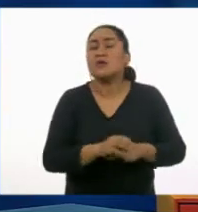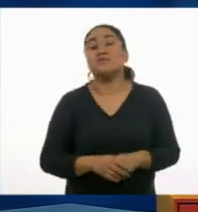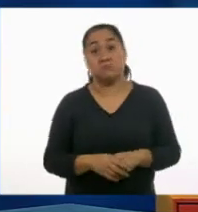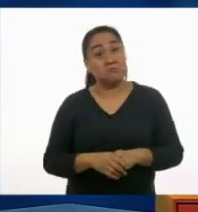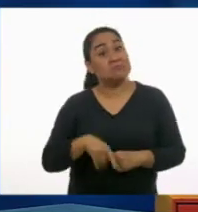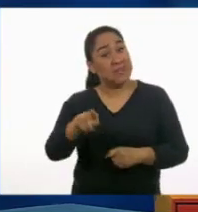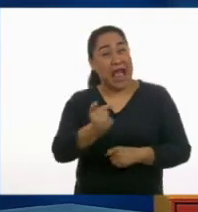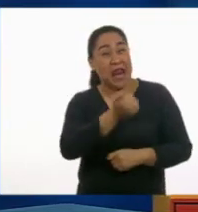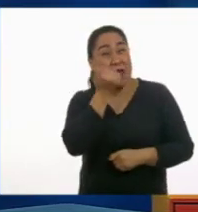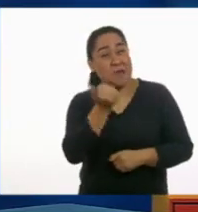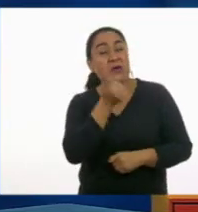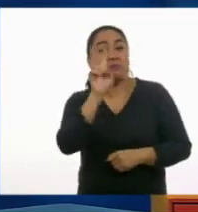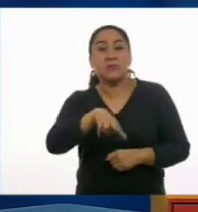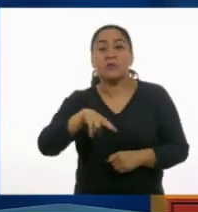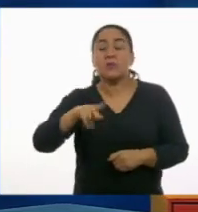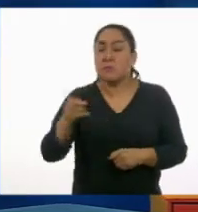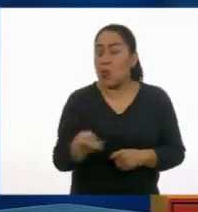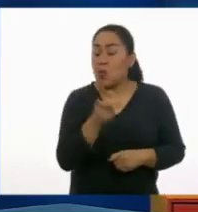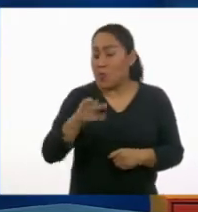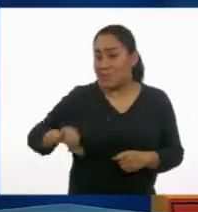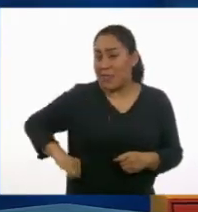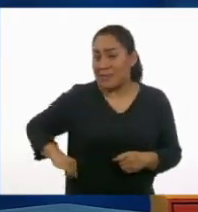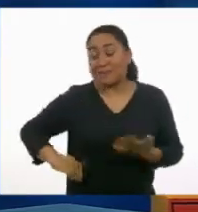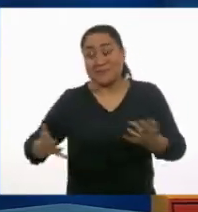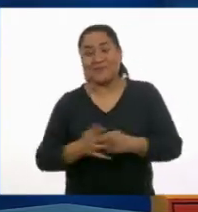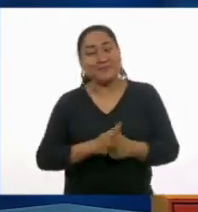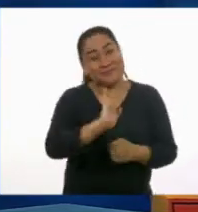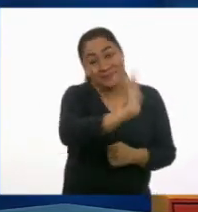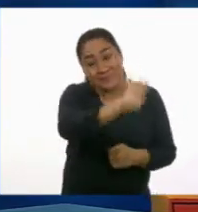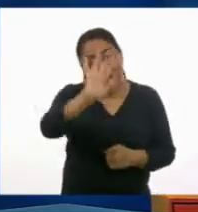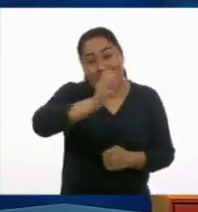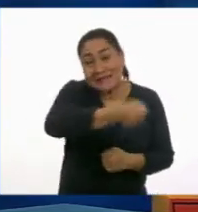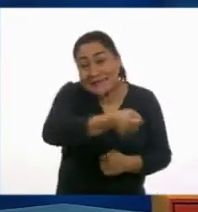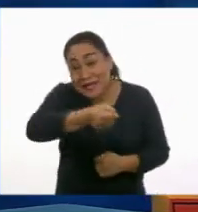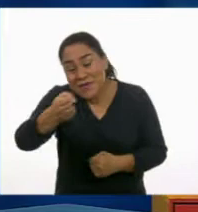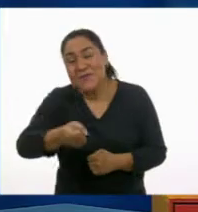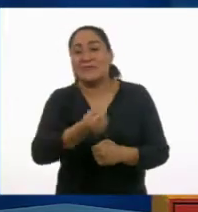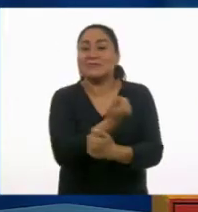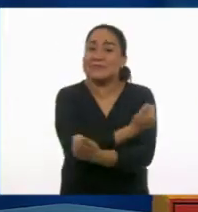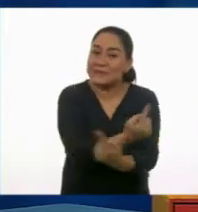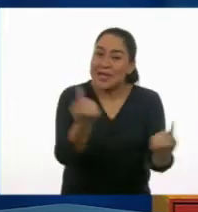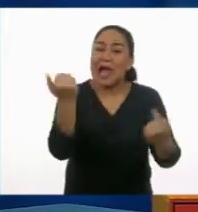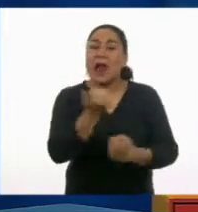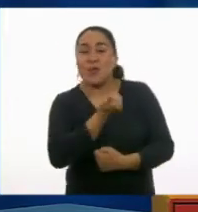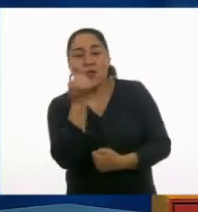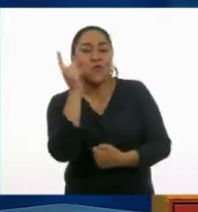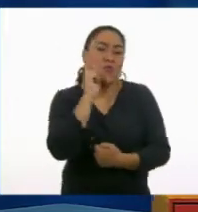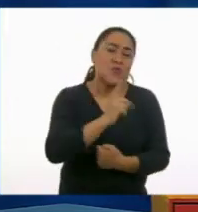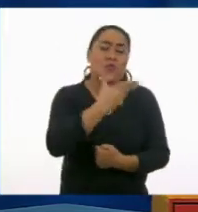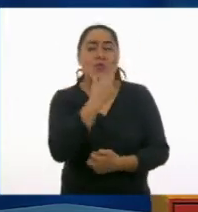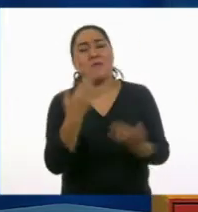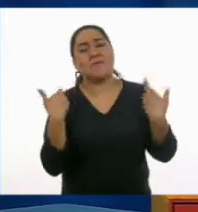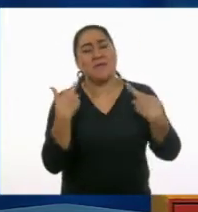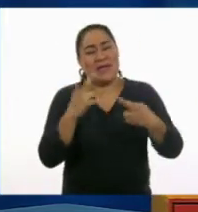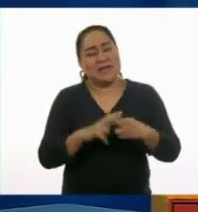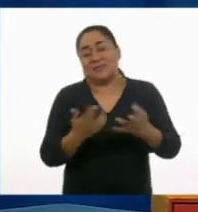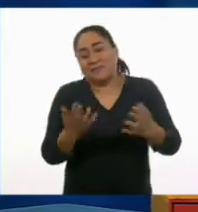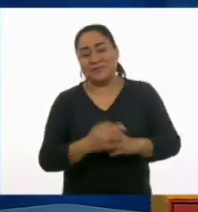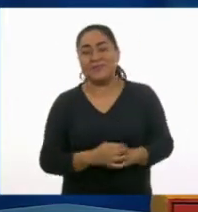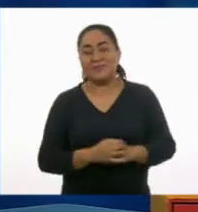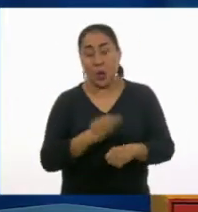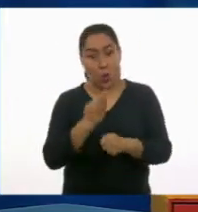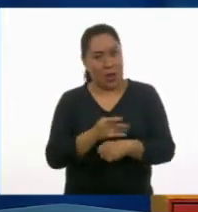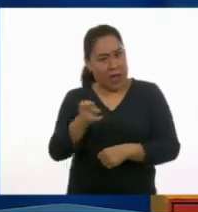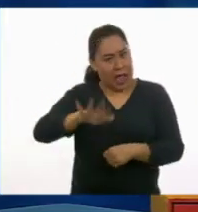nuestro alumnito. ¿Sí? ¿Sí? Un saludo a todas nuestras alumnas, a los docentes. Y pues esta pregunta es muy importante